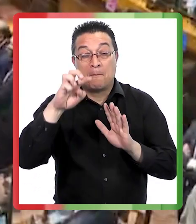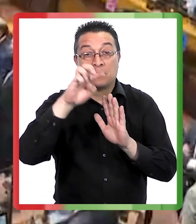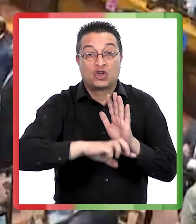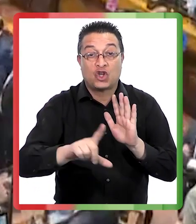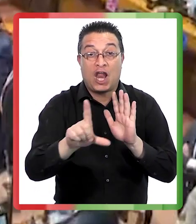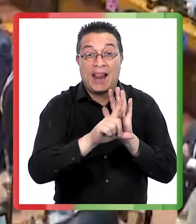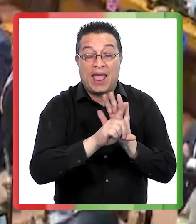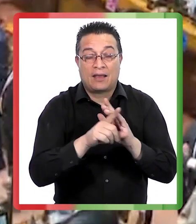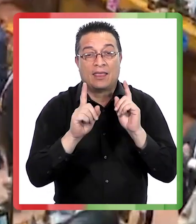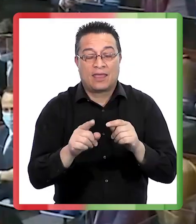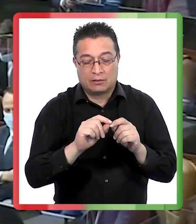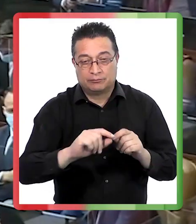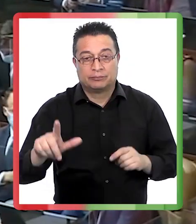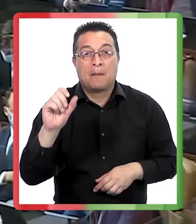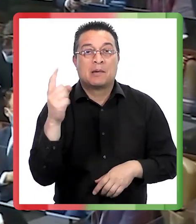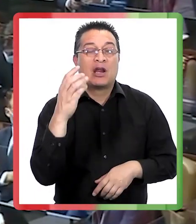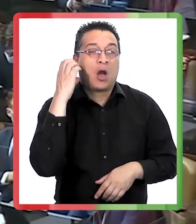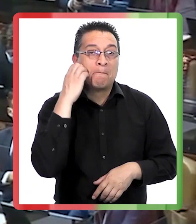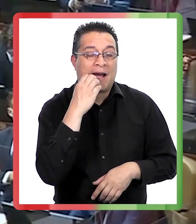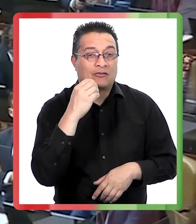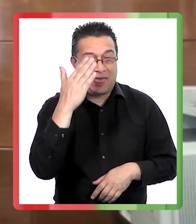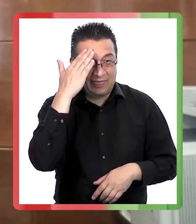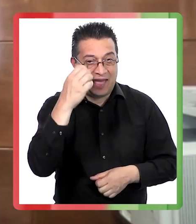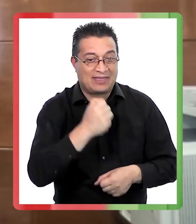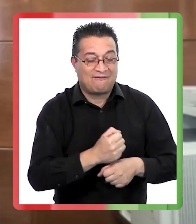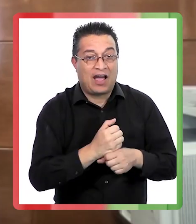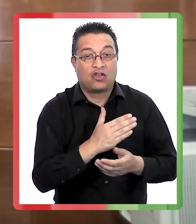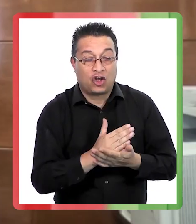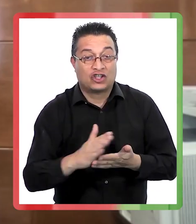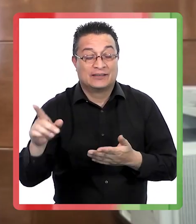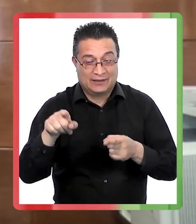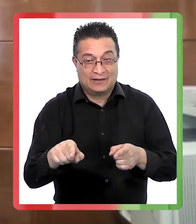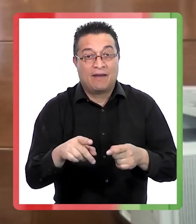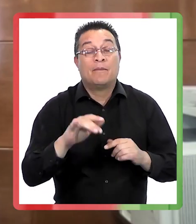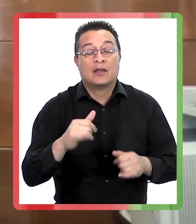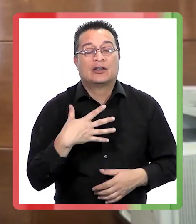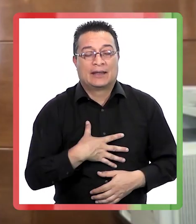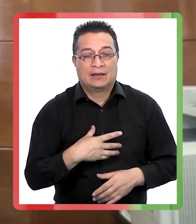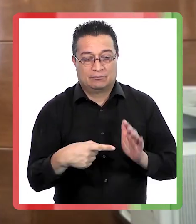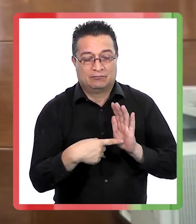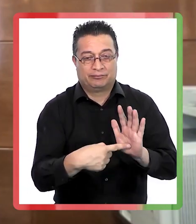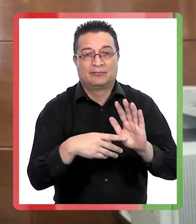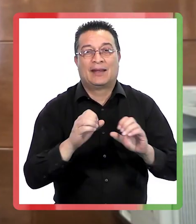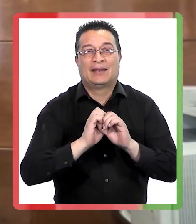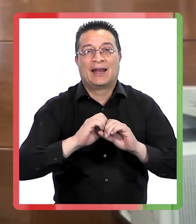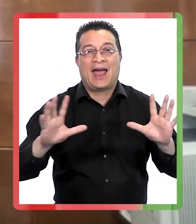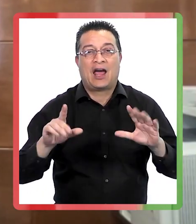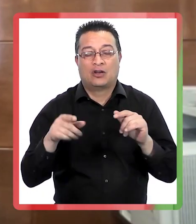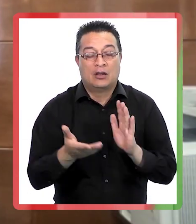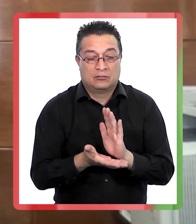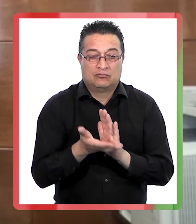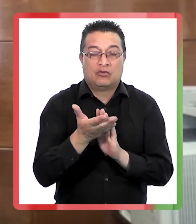el proyecto de ley que tiene que empezar a regir el 1 de mayo, que es el Día del Trabajador y la Trabajadora, y queremos dar una señal clara de que